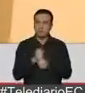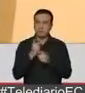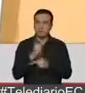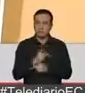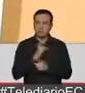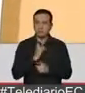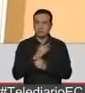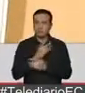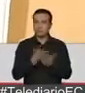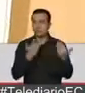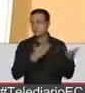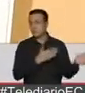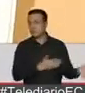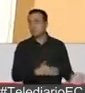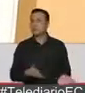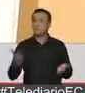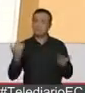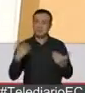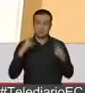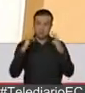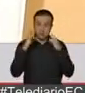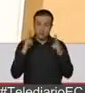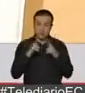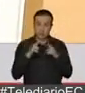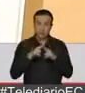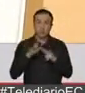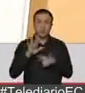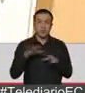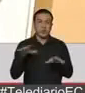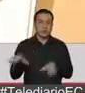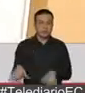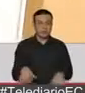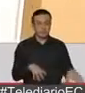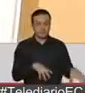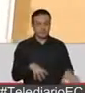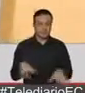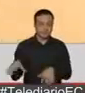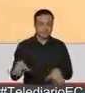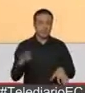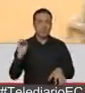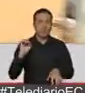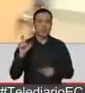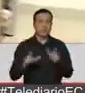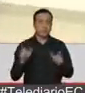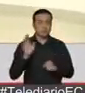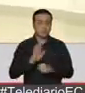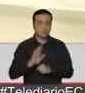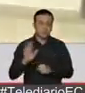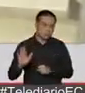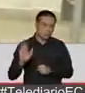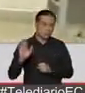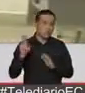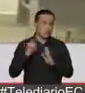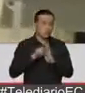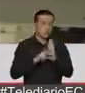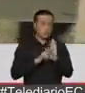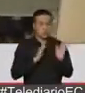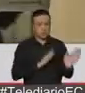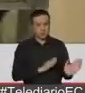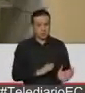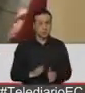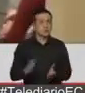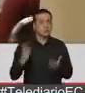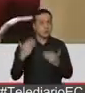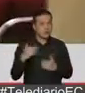permite y reconocer las actividades de las personas que están incumpliendo las normas sanitarias o presumimos